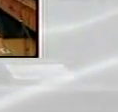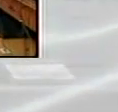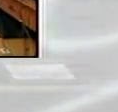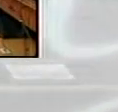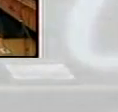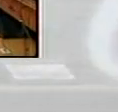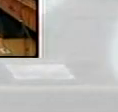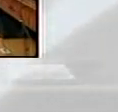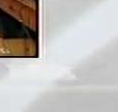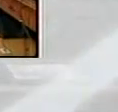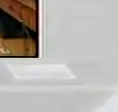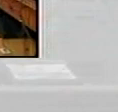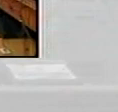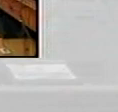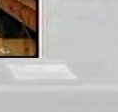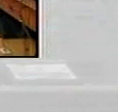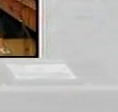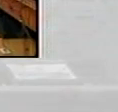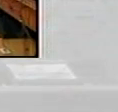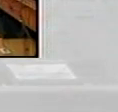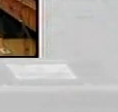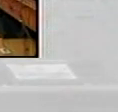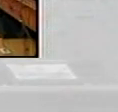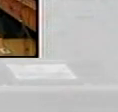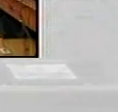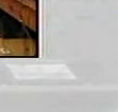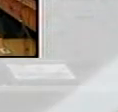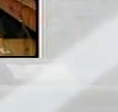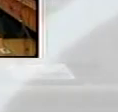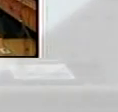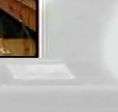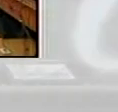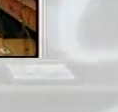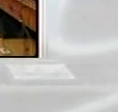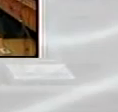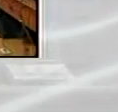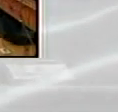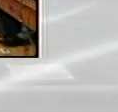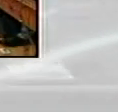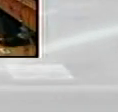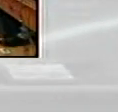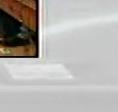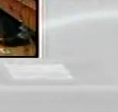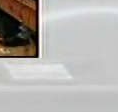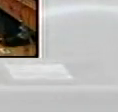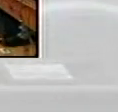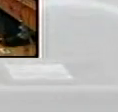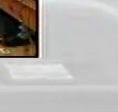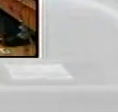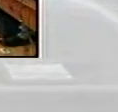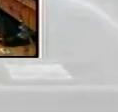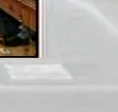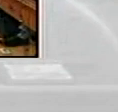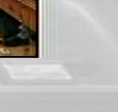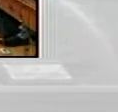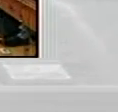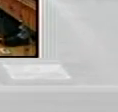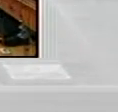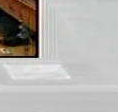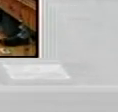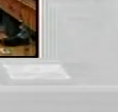que aún continúa la reunión en la presidencia del Congreso de la República con los integrantes de